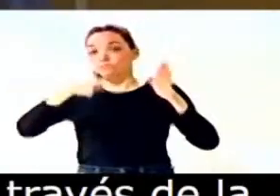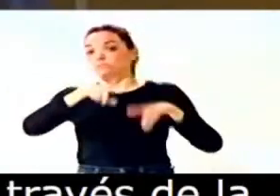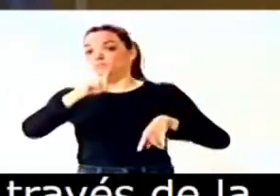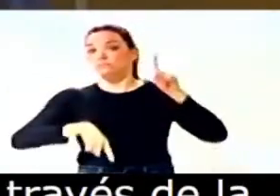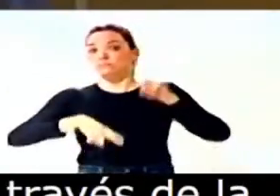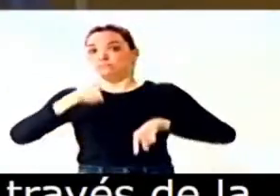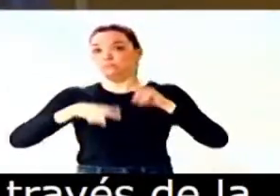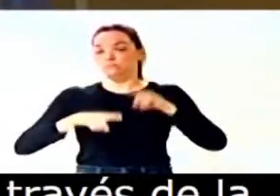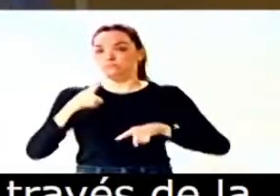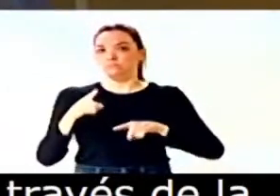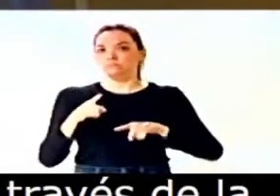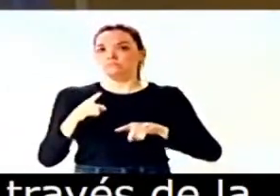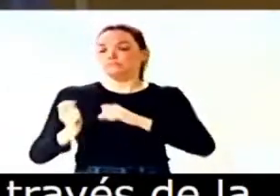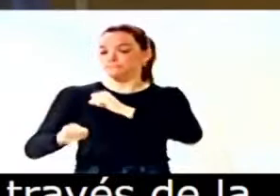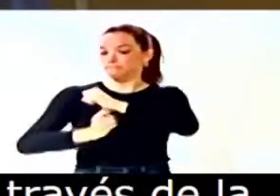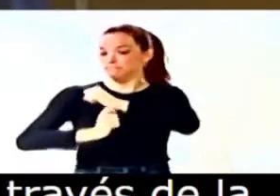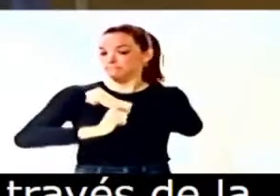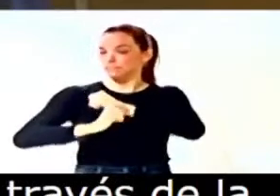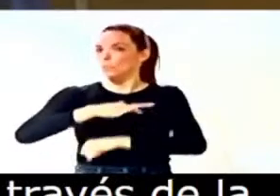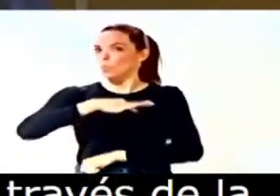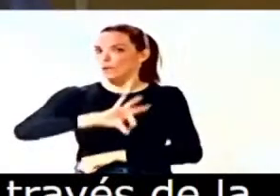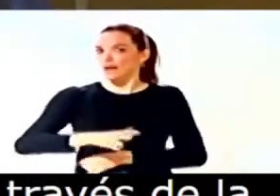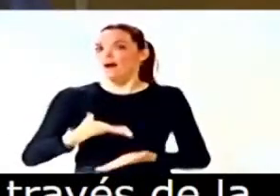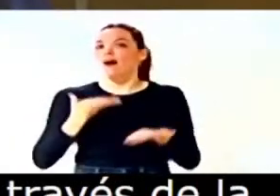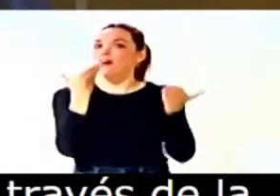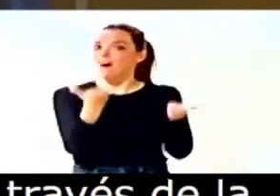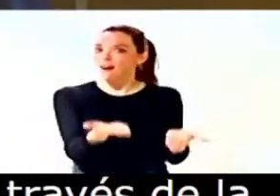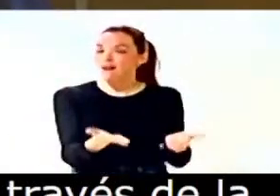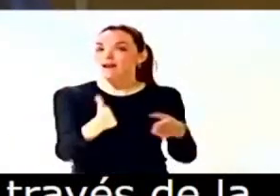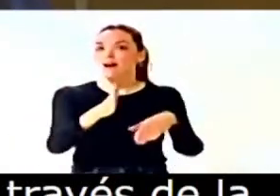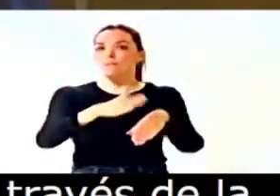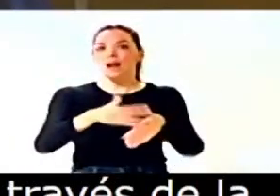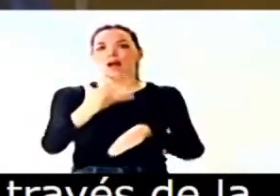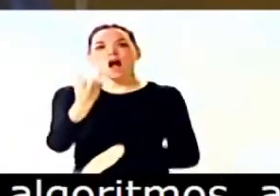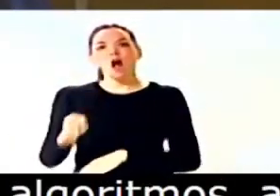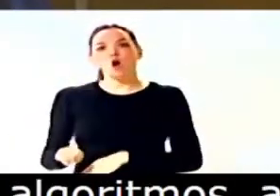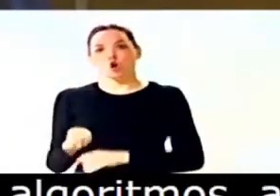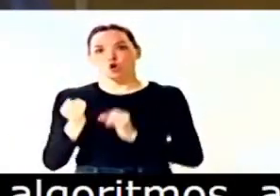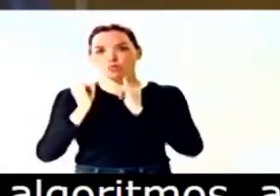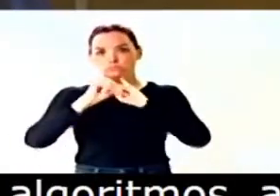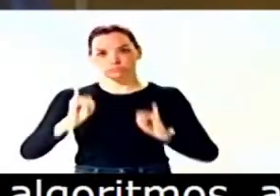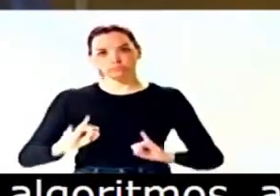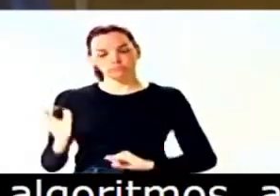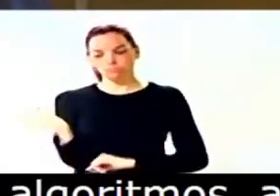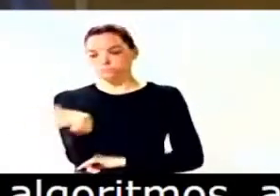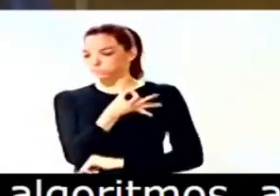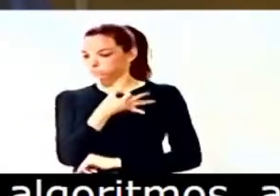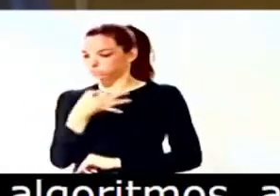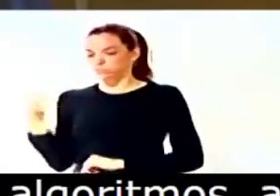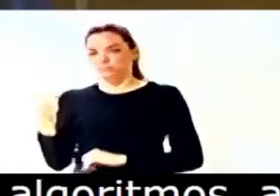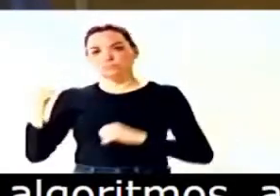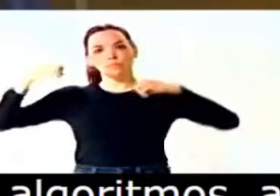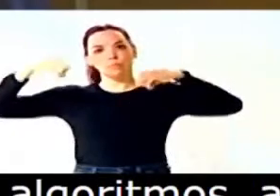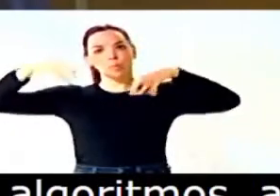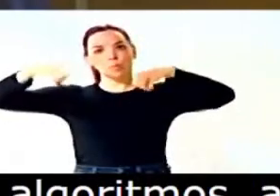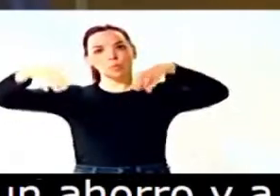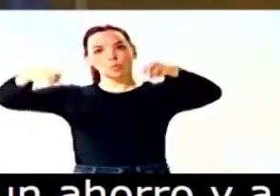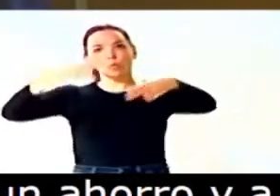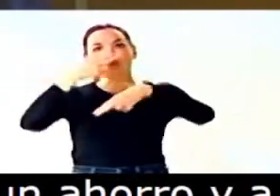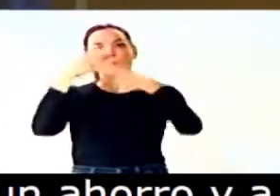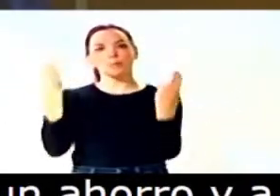ciertos algoritmos, que a través del Big Data, pues ayudan precisamente a un ahorro y a una eficiencia del alumbrado público